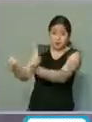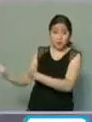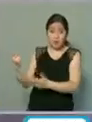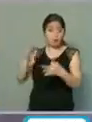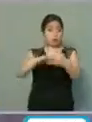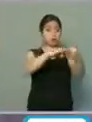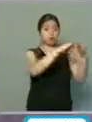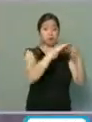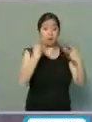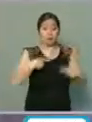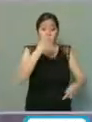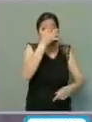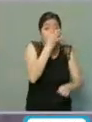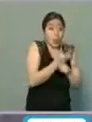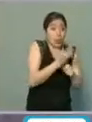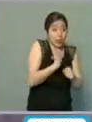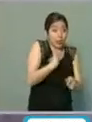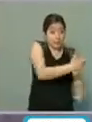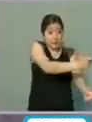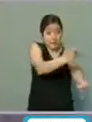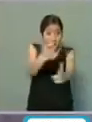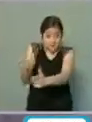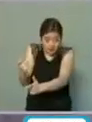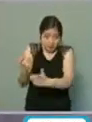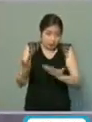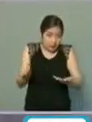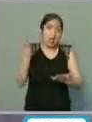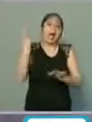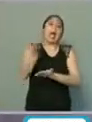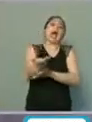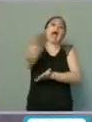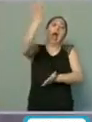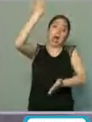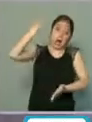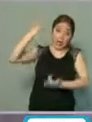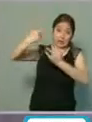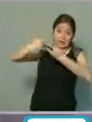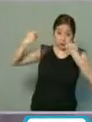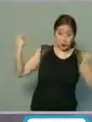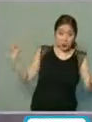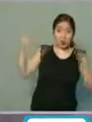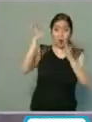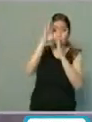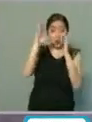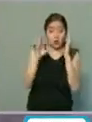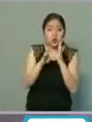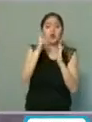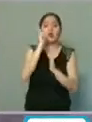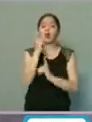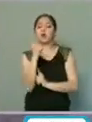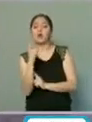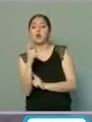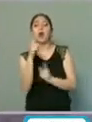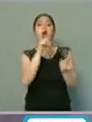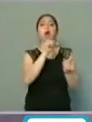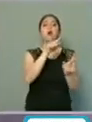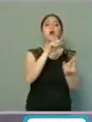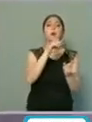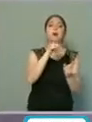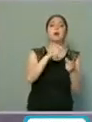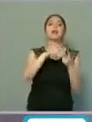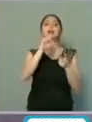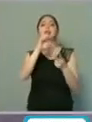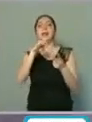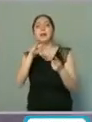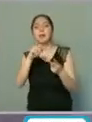muy importante lo que dice Cintia, ¿por qué? Porque la Constitución lo que pensaba era en un momento en el que las armas no eran automáticas, no eran semiautomáticas, no eran rifles de asalto,